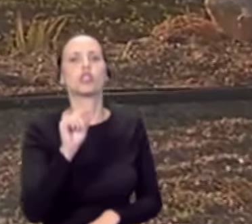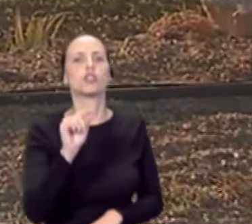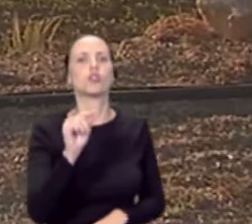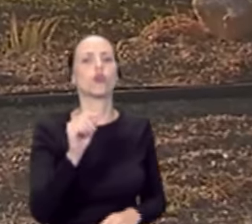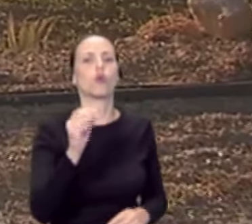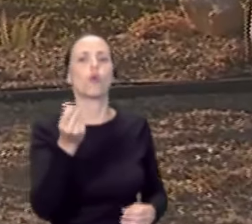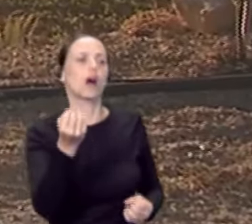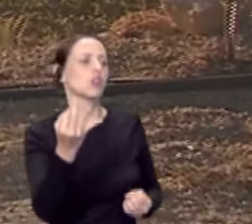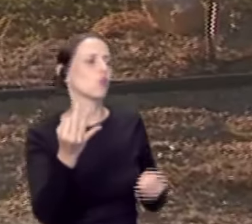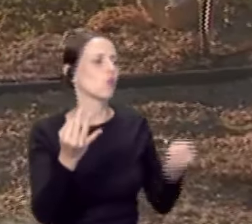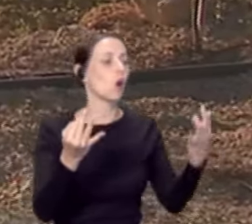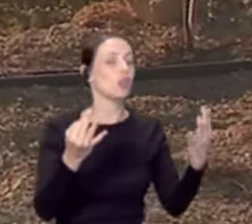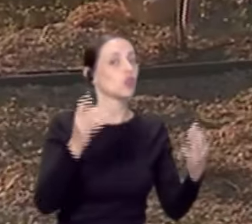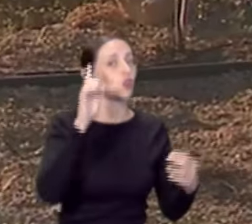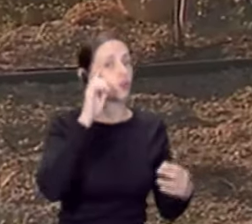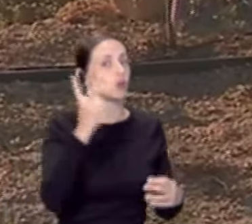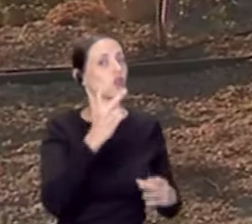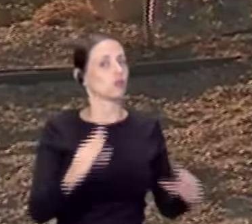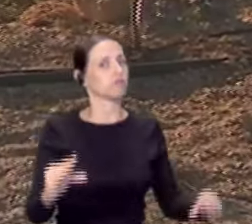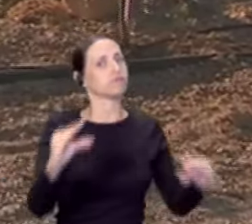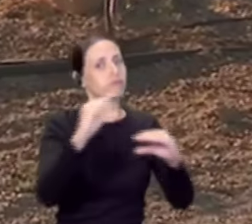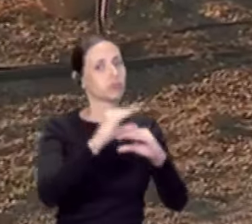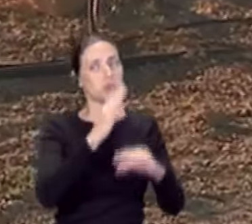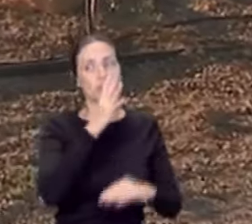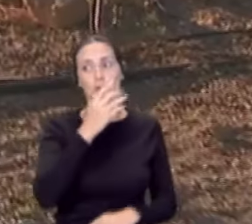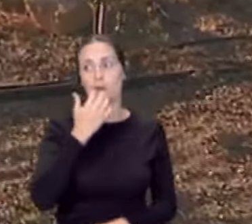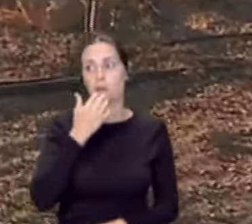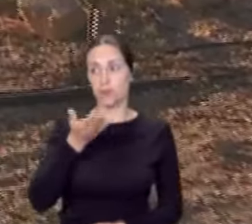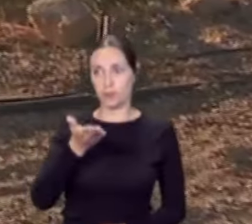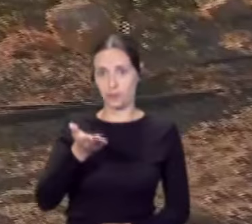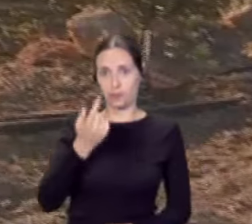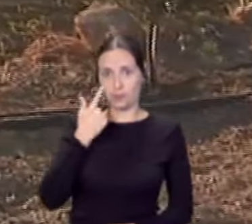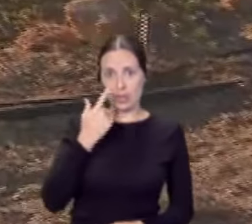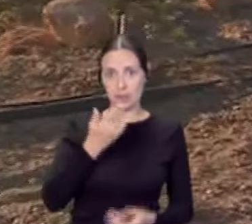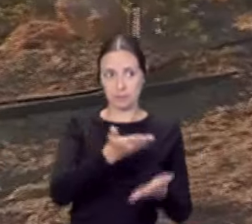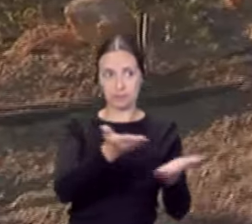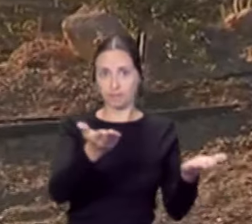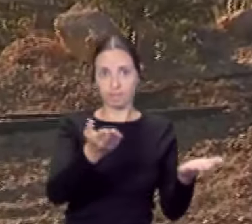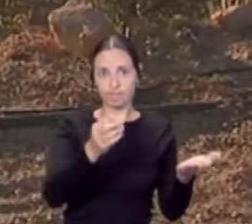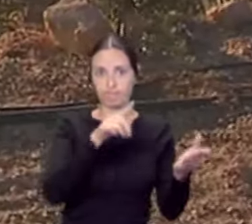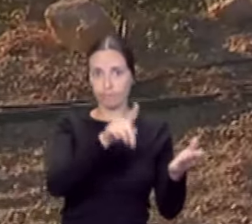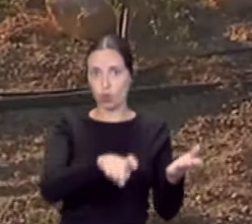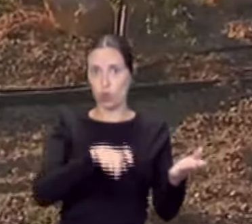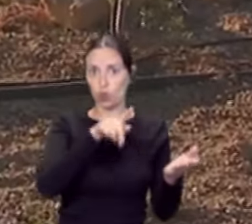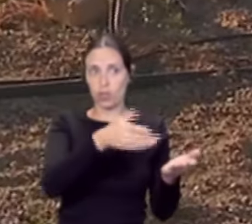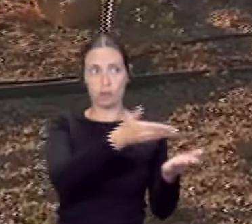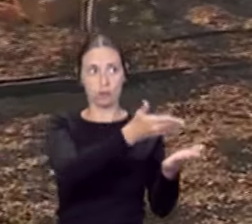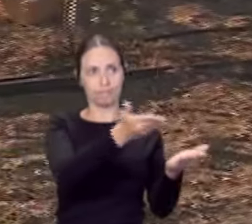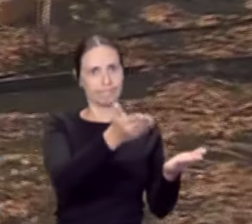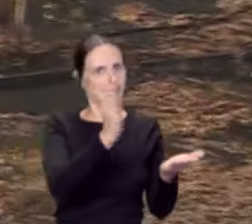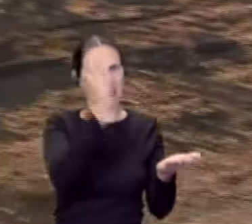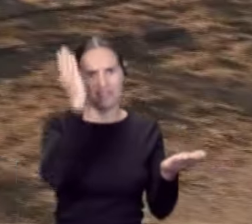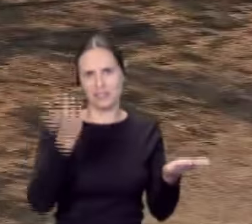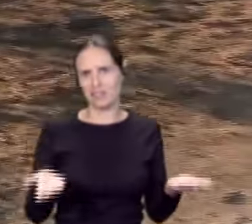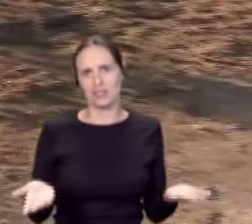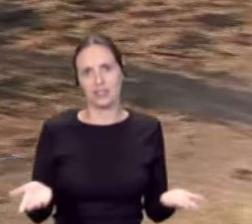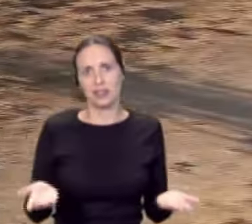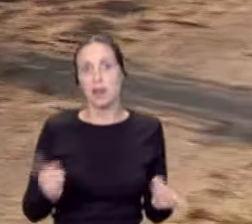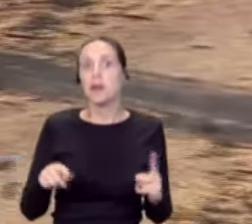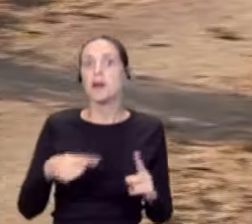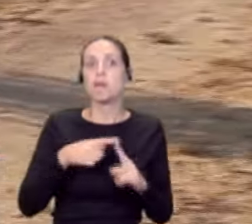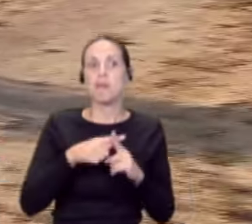pueden ver en algunos cultivos, por ejemplo este que tenemos delante, le hace daño a la viña y el problema es que va muy